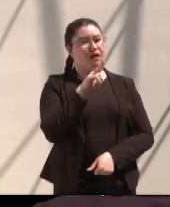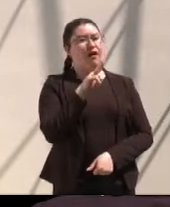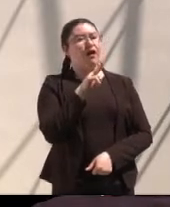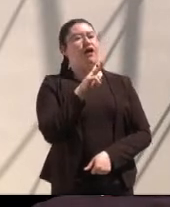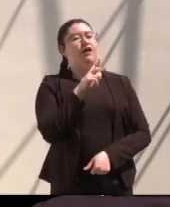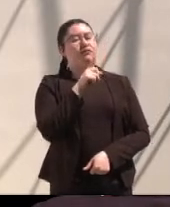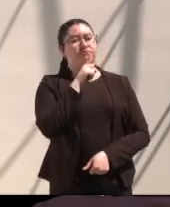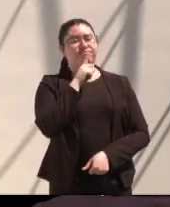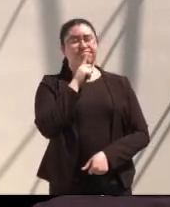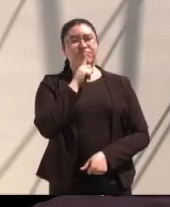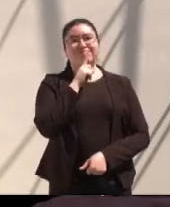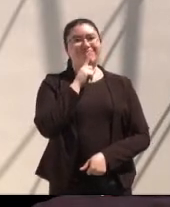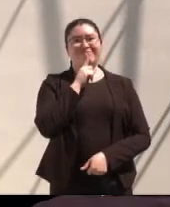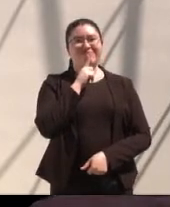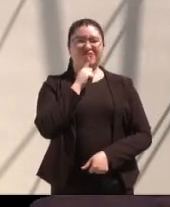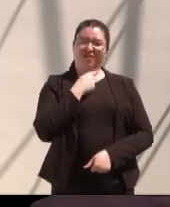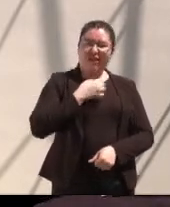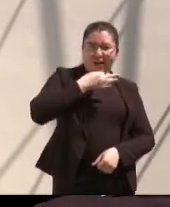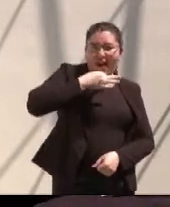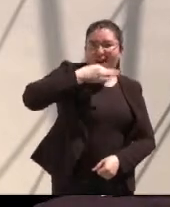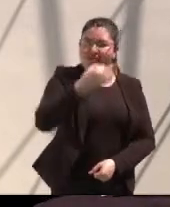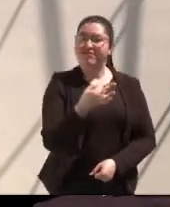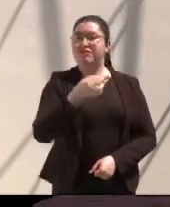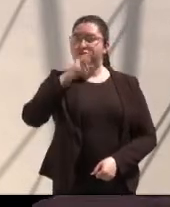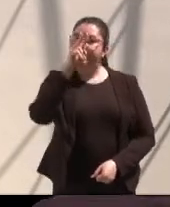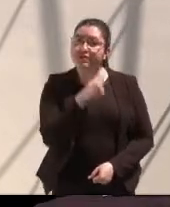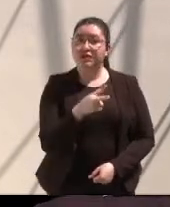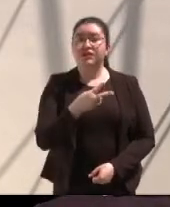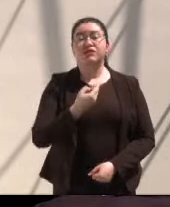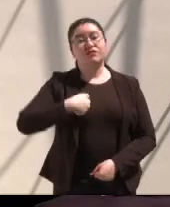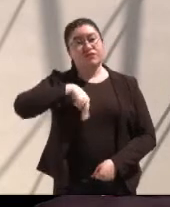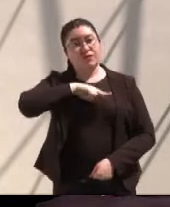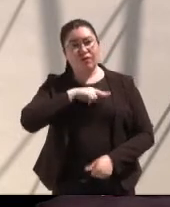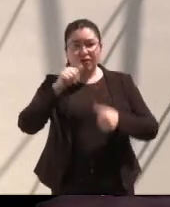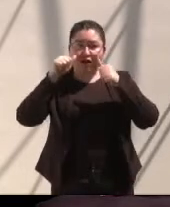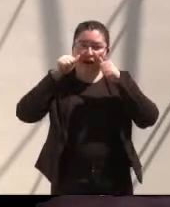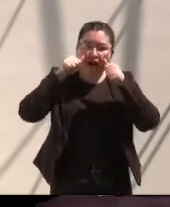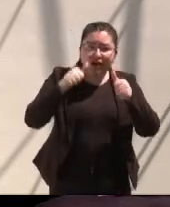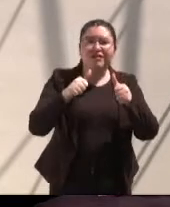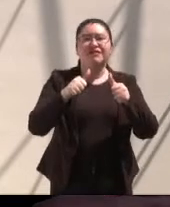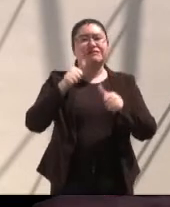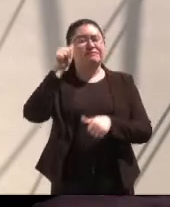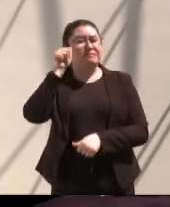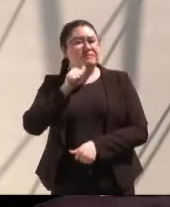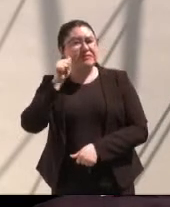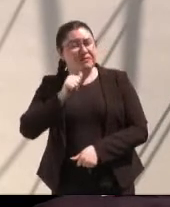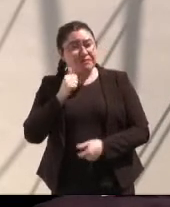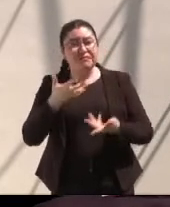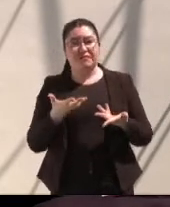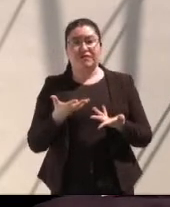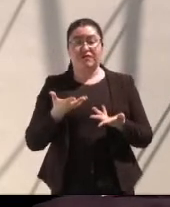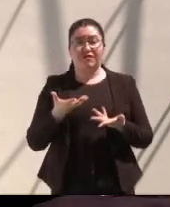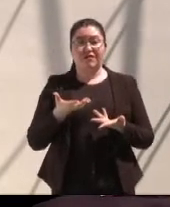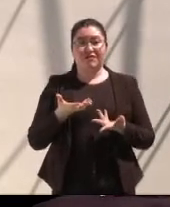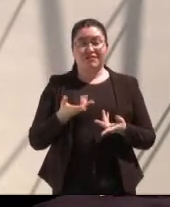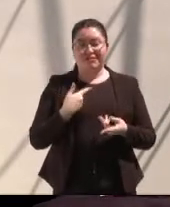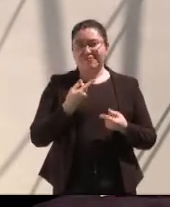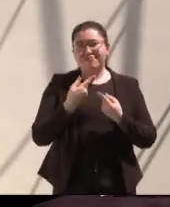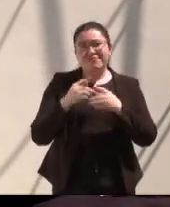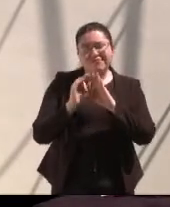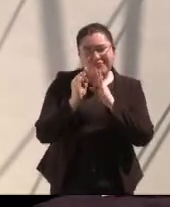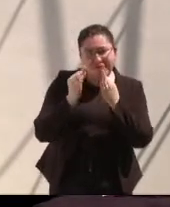silencio en espacios donde se brinde atención con calidad, con calidez, conociendo los